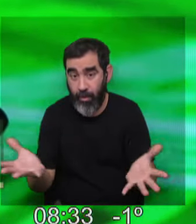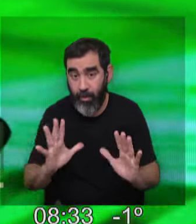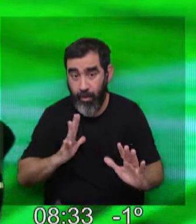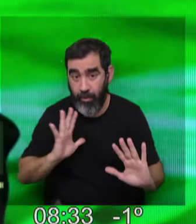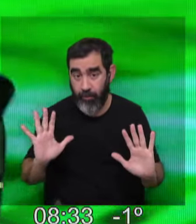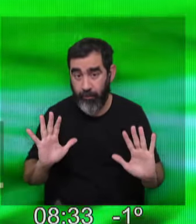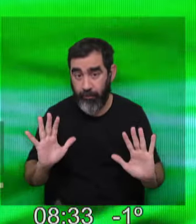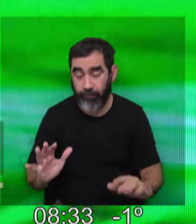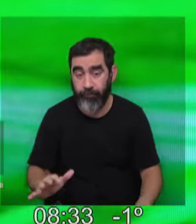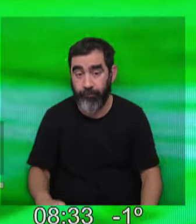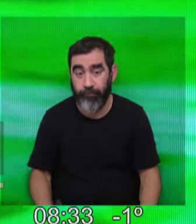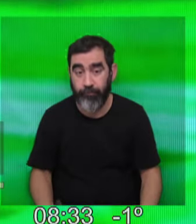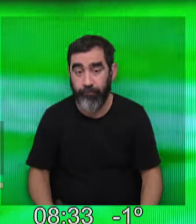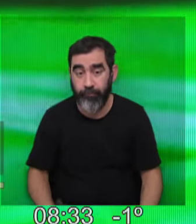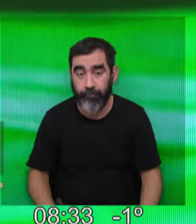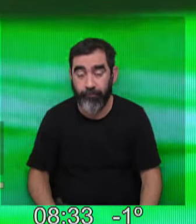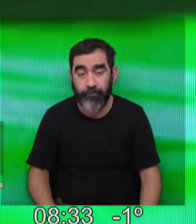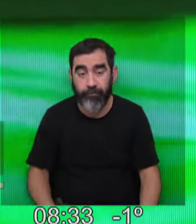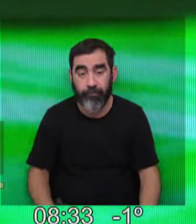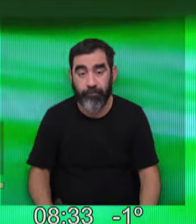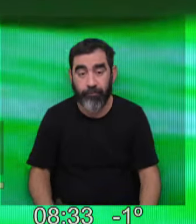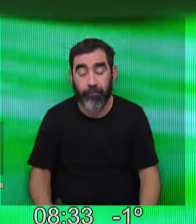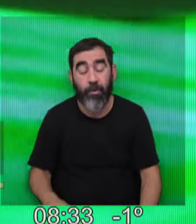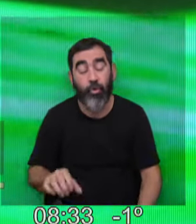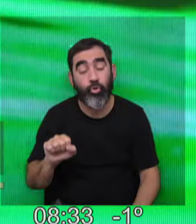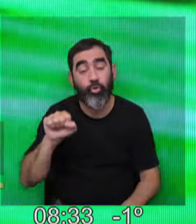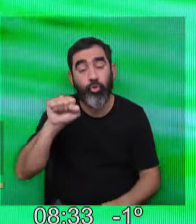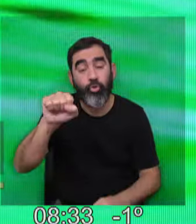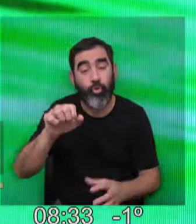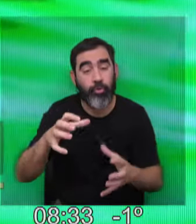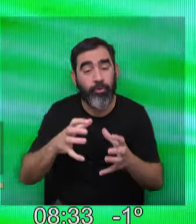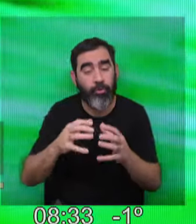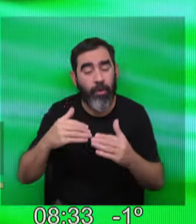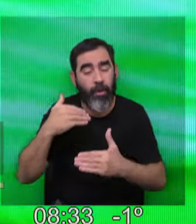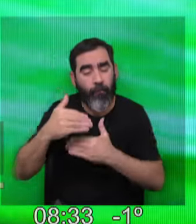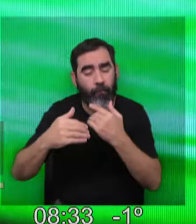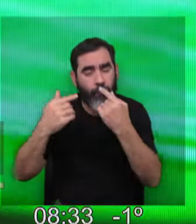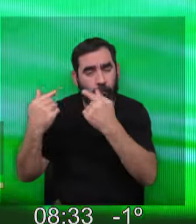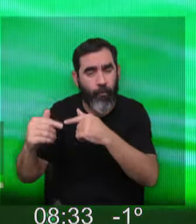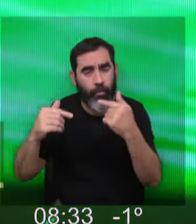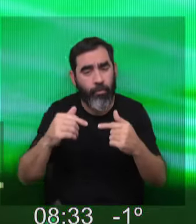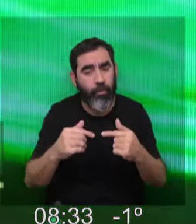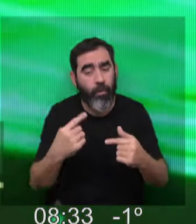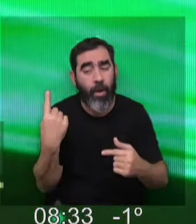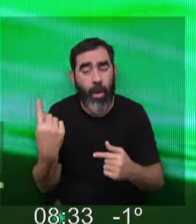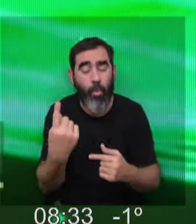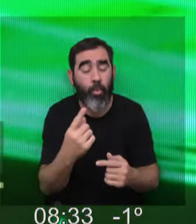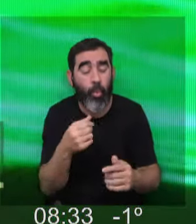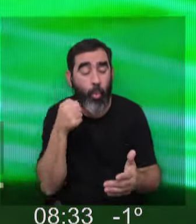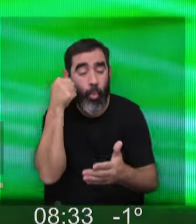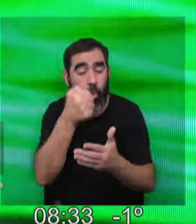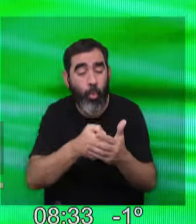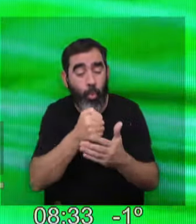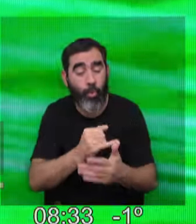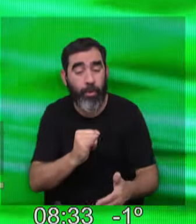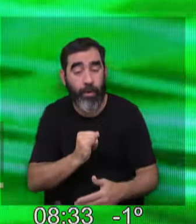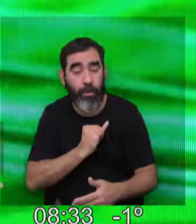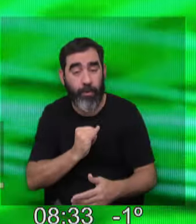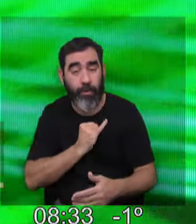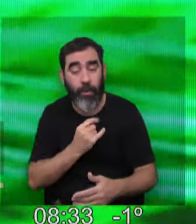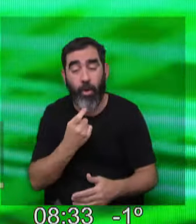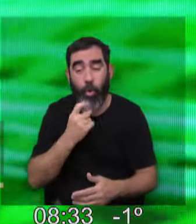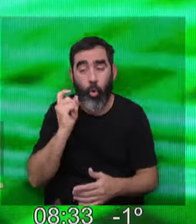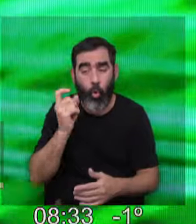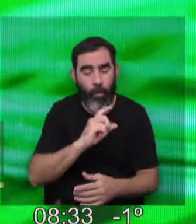está. El Partido Socialista ha tenido evoluciones distintas. Bueno, cada uno pelea su identidad. La del Partido Colorado sigue